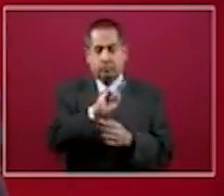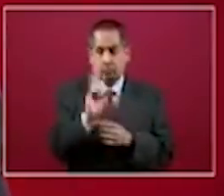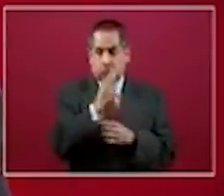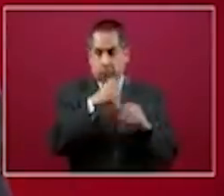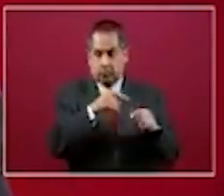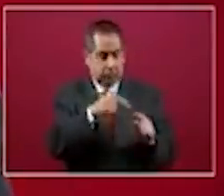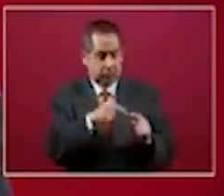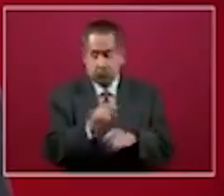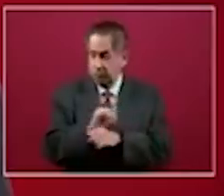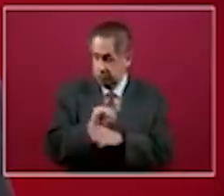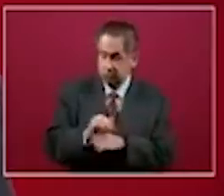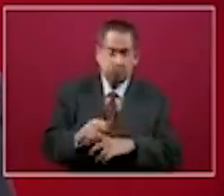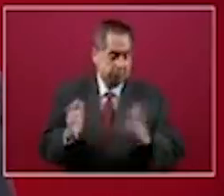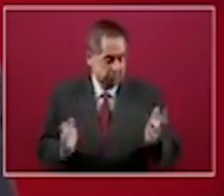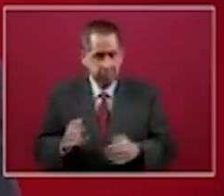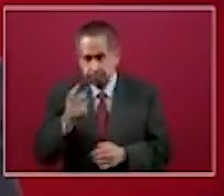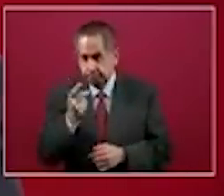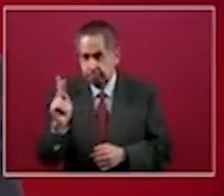universidad, pero